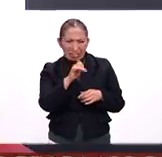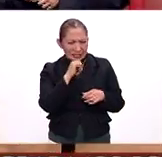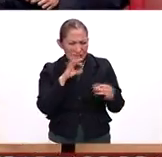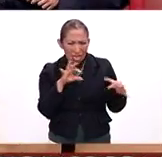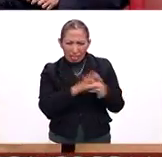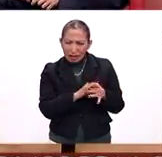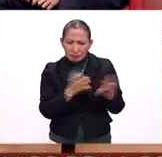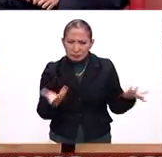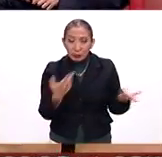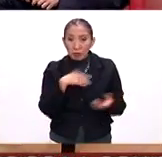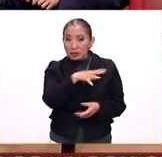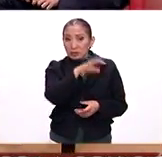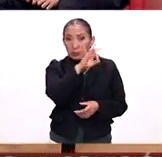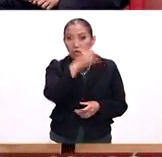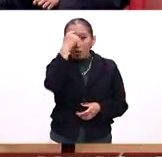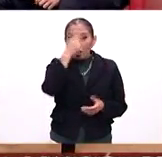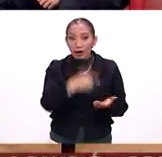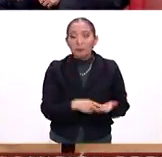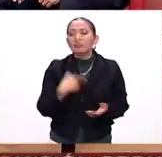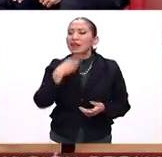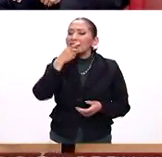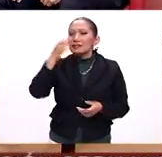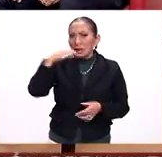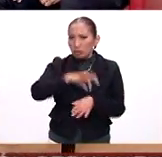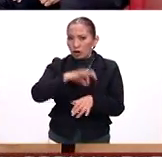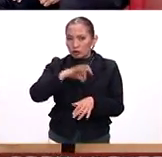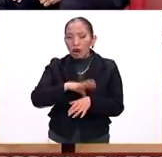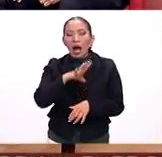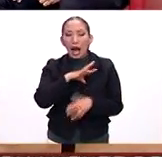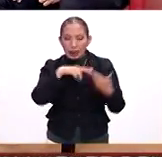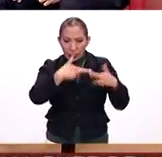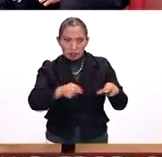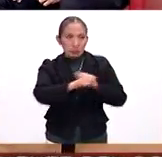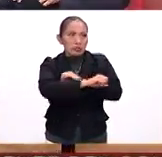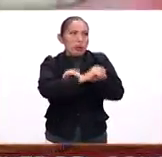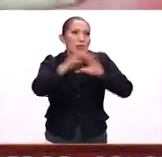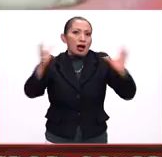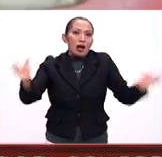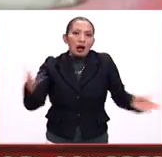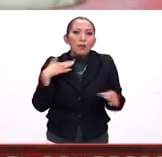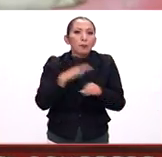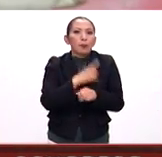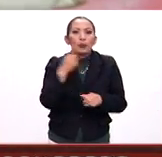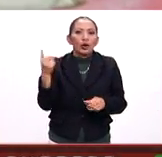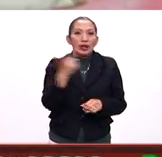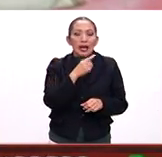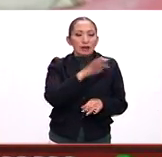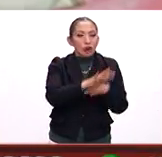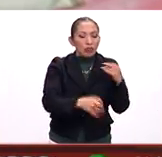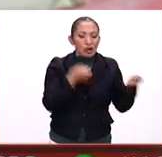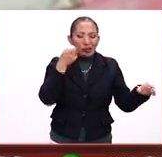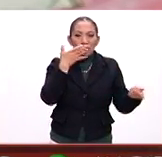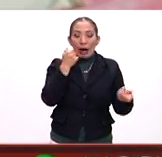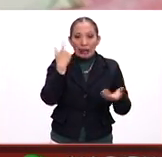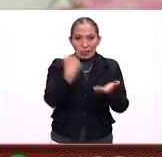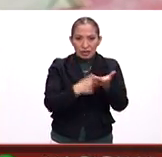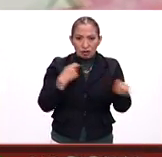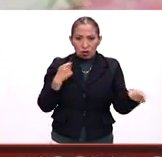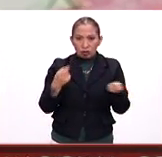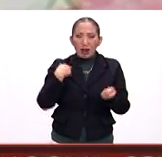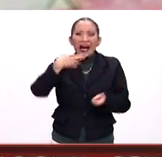19%. ¿Qué nos dicen los especialistas? Bueno, sí hay una relación, obviamente, porque todo este descontrol que hay